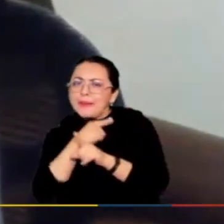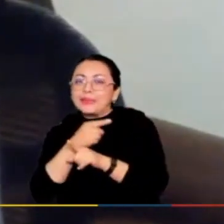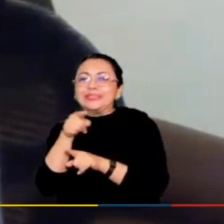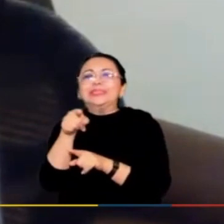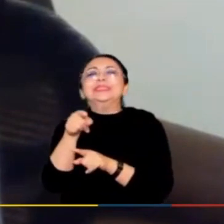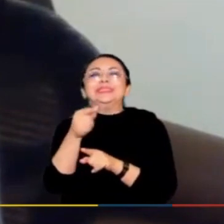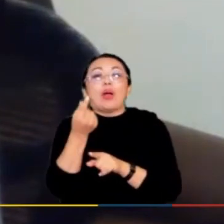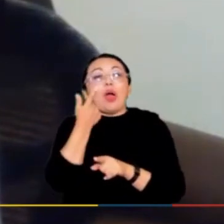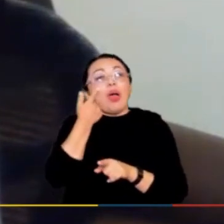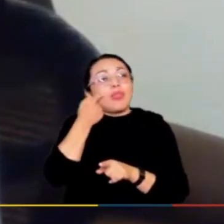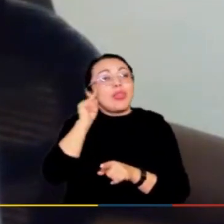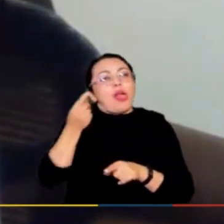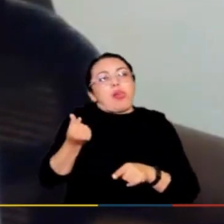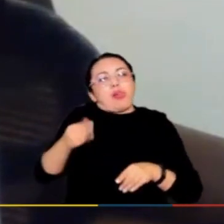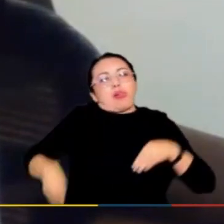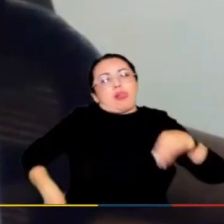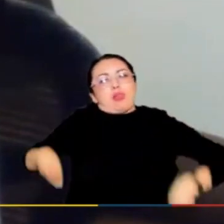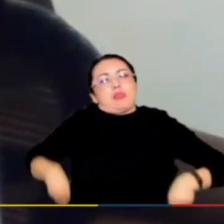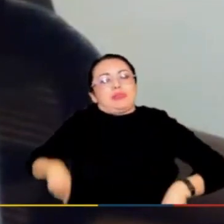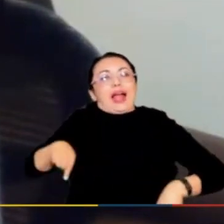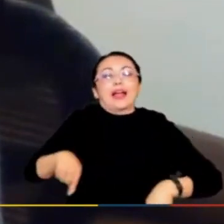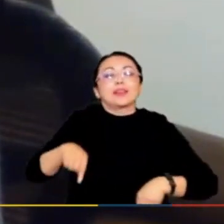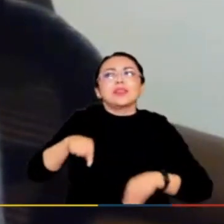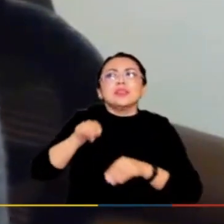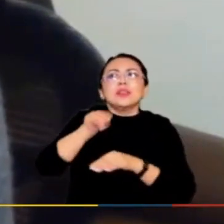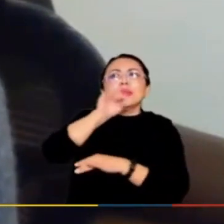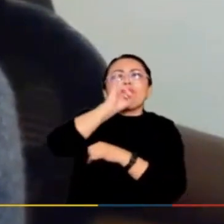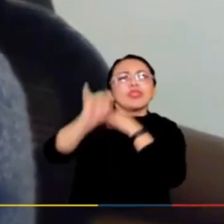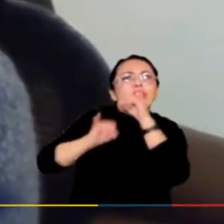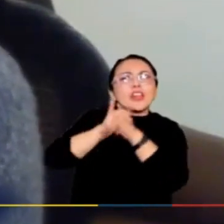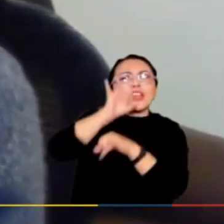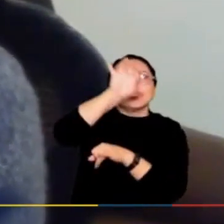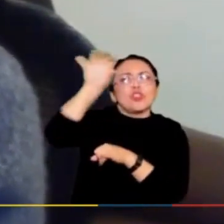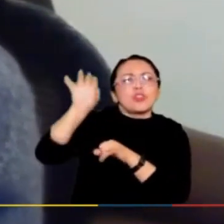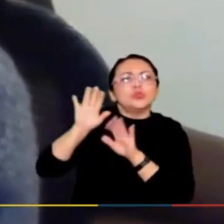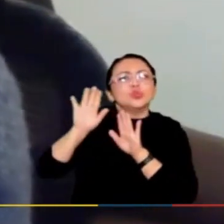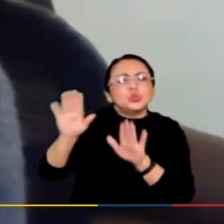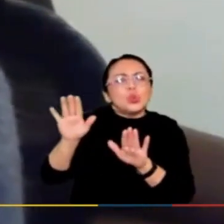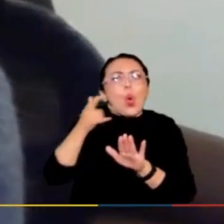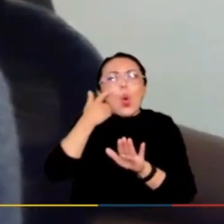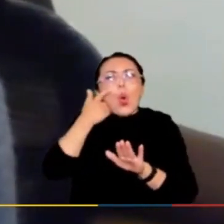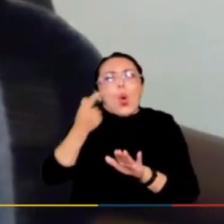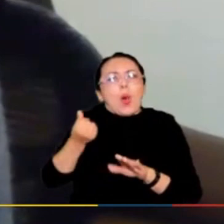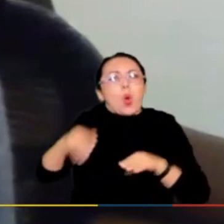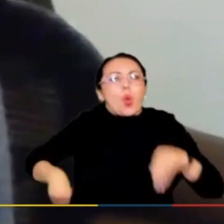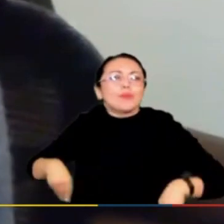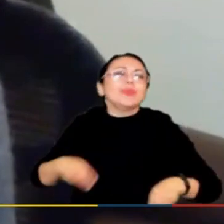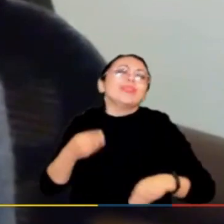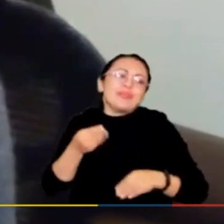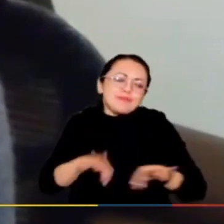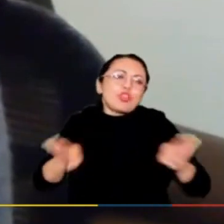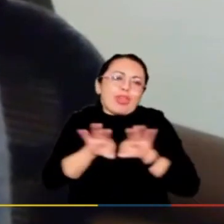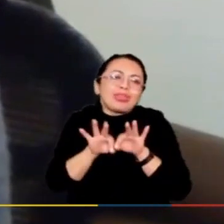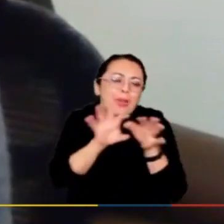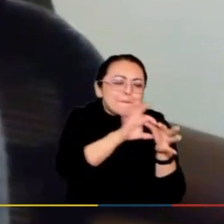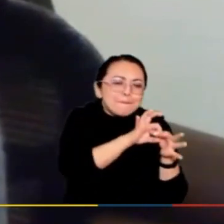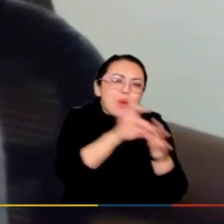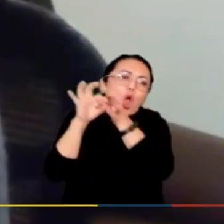los emisores de colombianos en el exterior, lo cual es una cadena de confianza y de cumplimiento